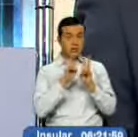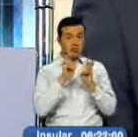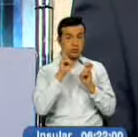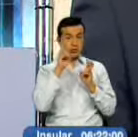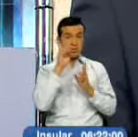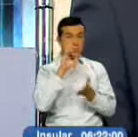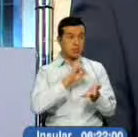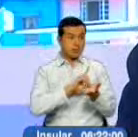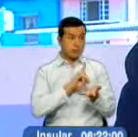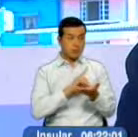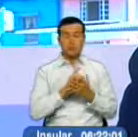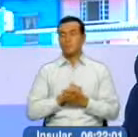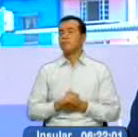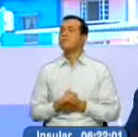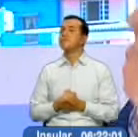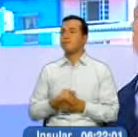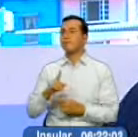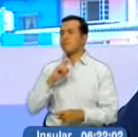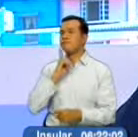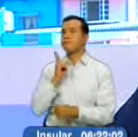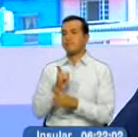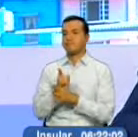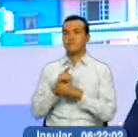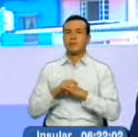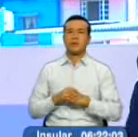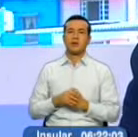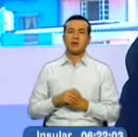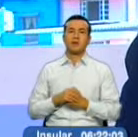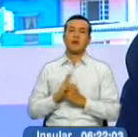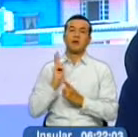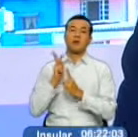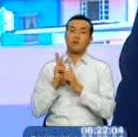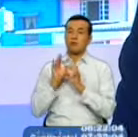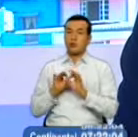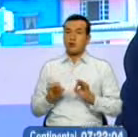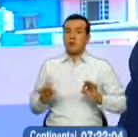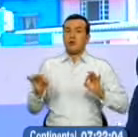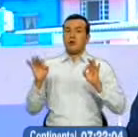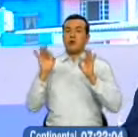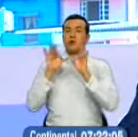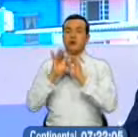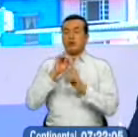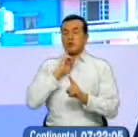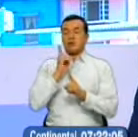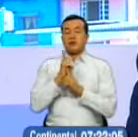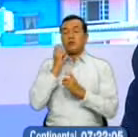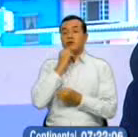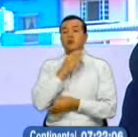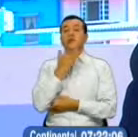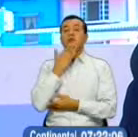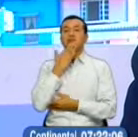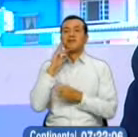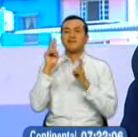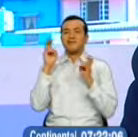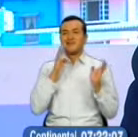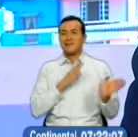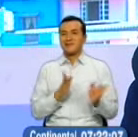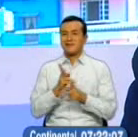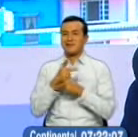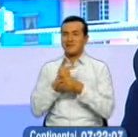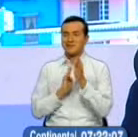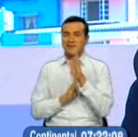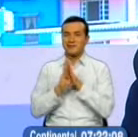de la medicina. Así es, y aquí hay otro un aspecto muy importante, Carlos, ya que tú mencionaste el tema de la matriz